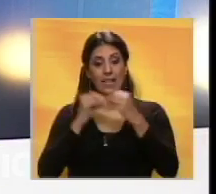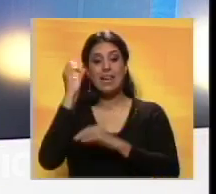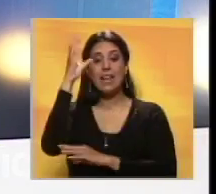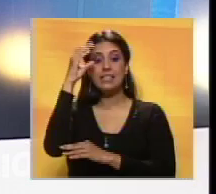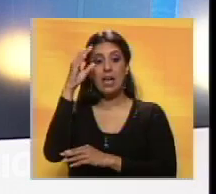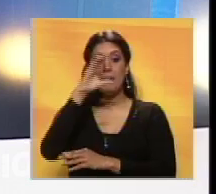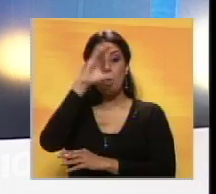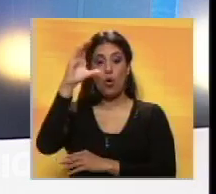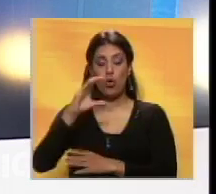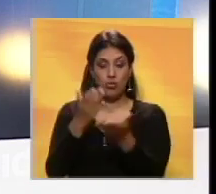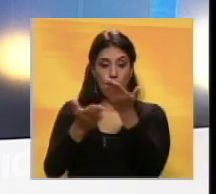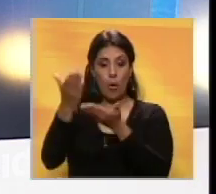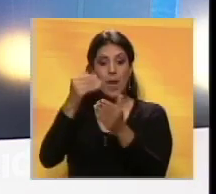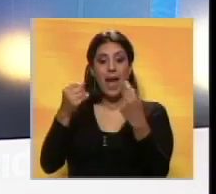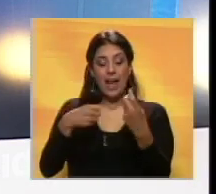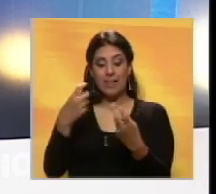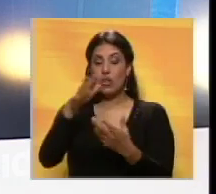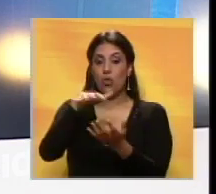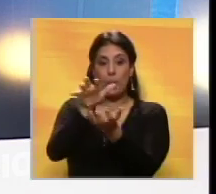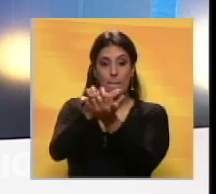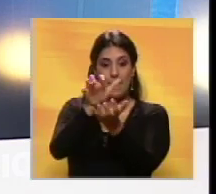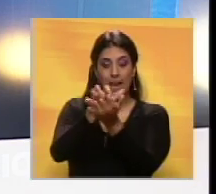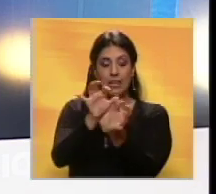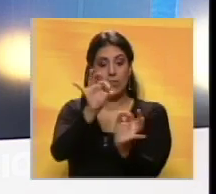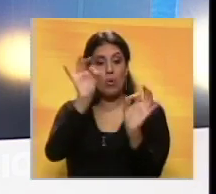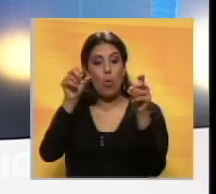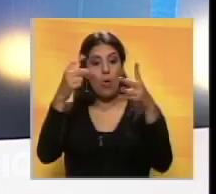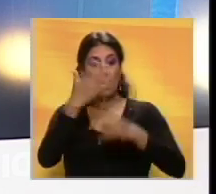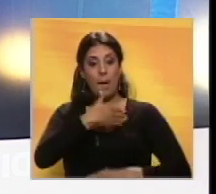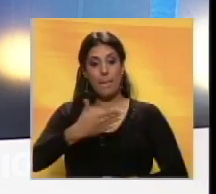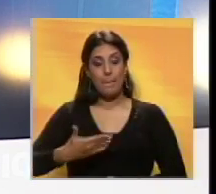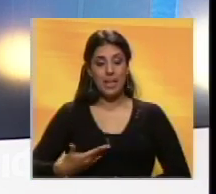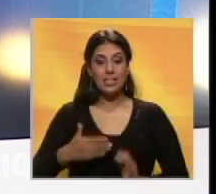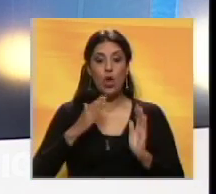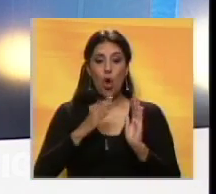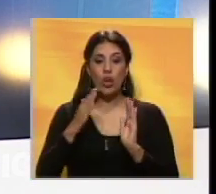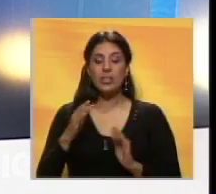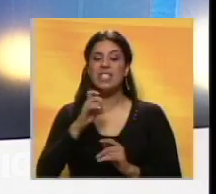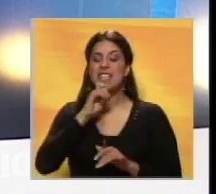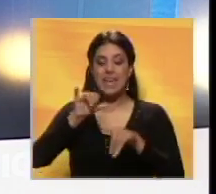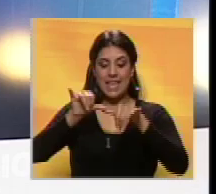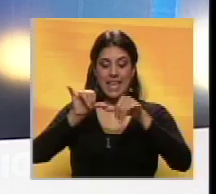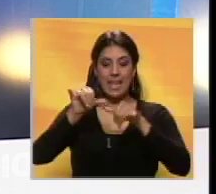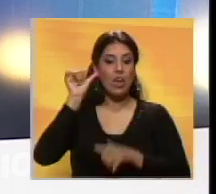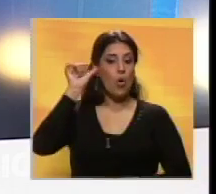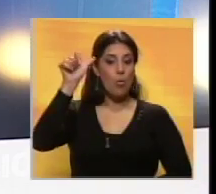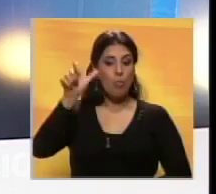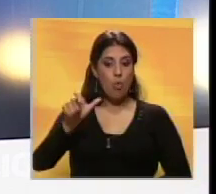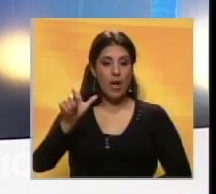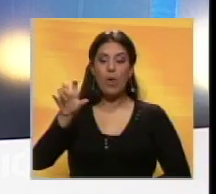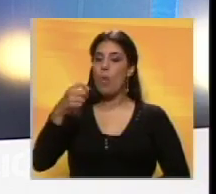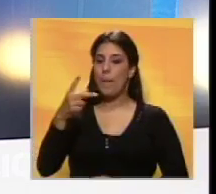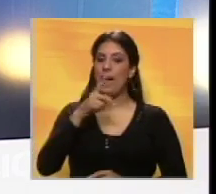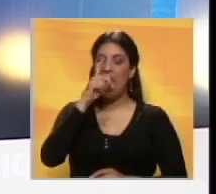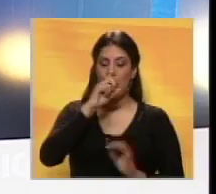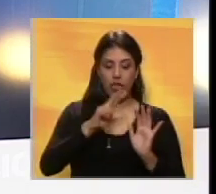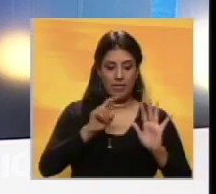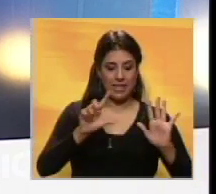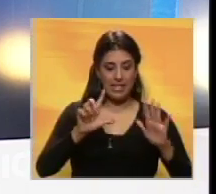Anual de Consecomercio que se realiza en Nueva Esparta, fue electa como nueva presidenta de este organismo la ingeniero María Carolina Uzcategui para el